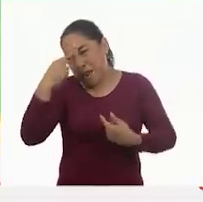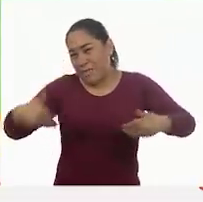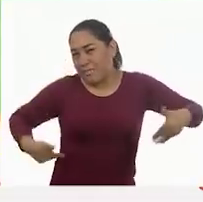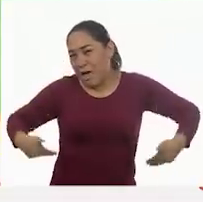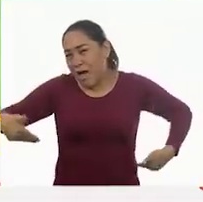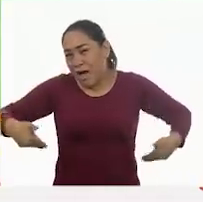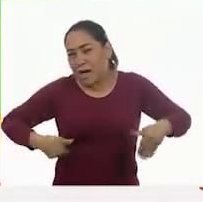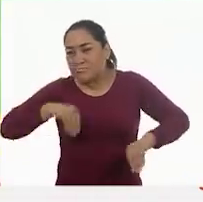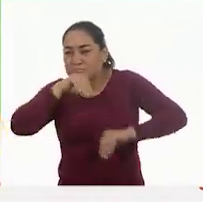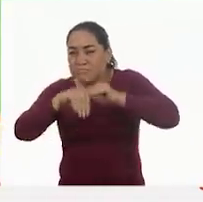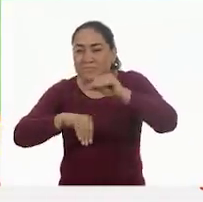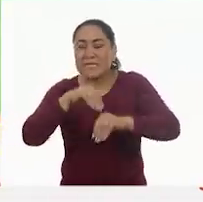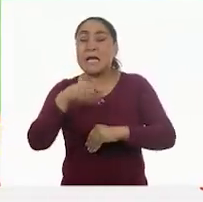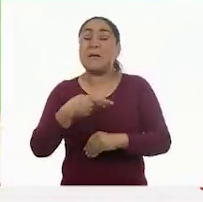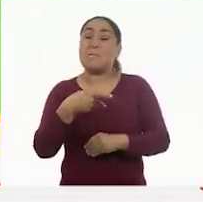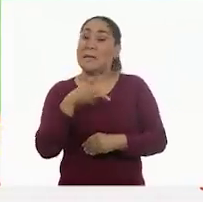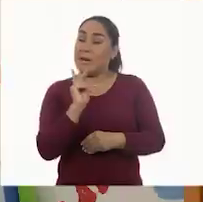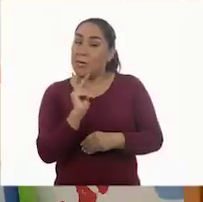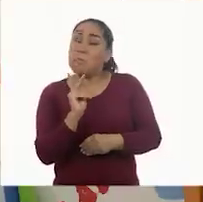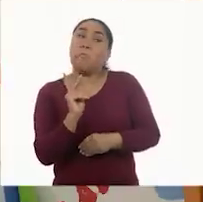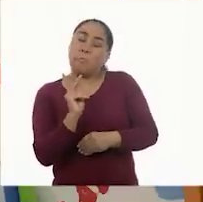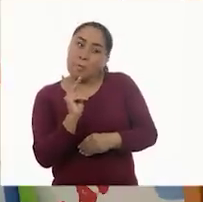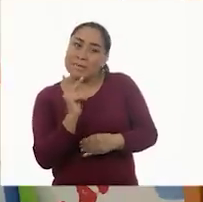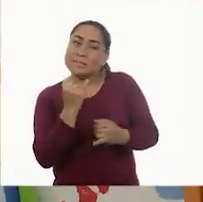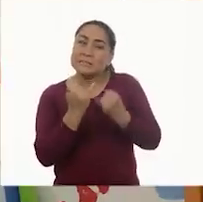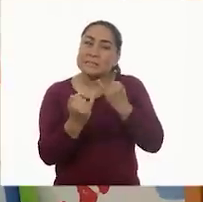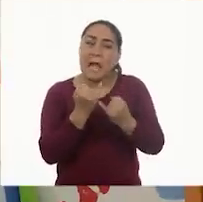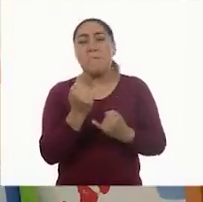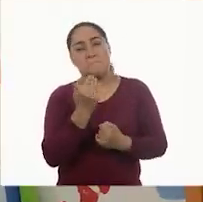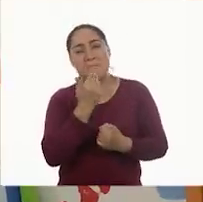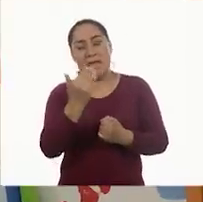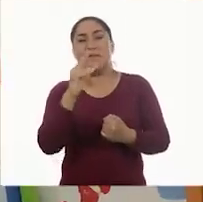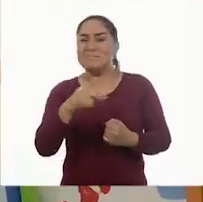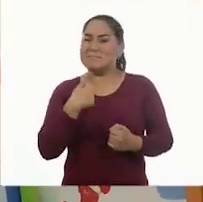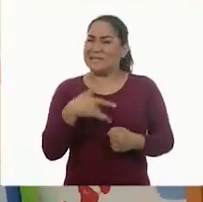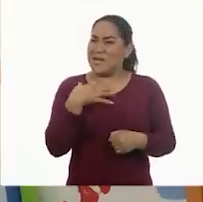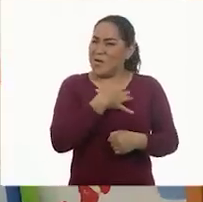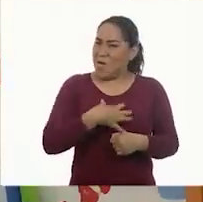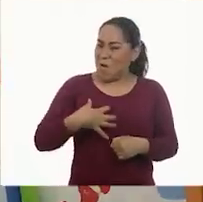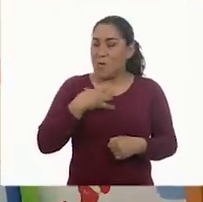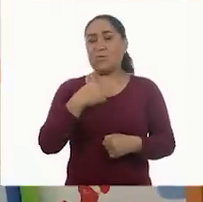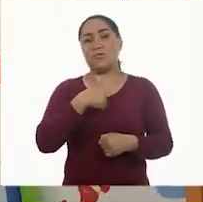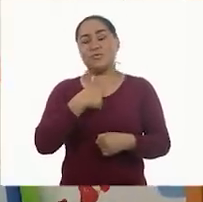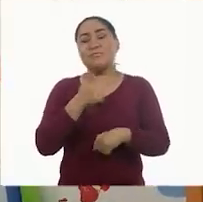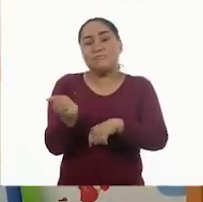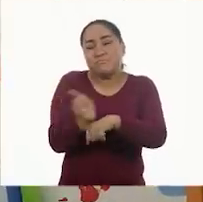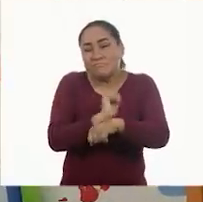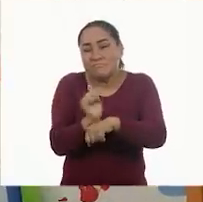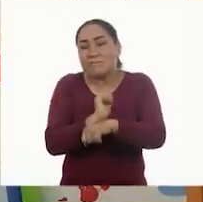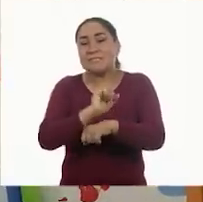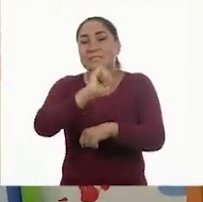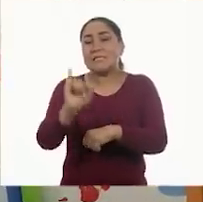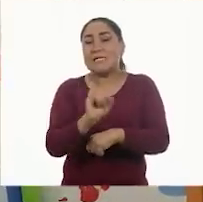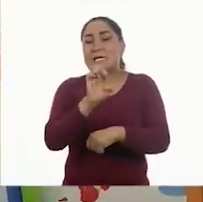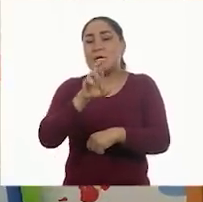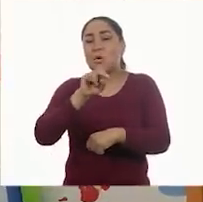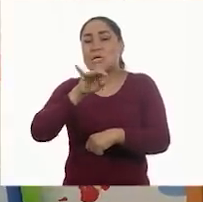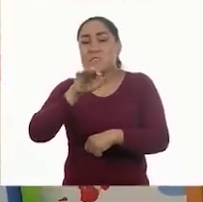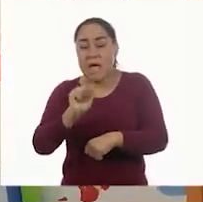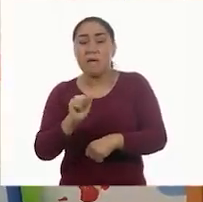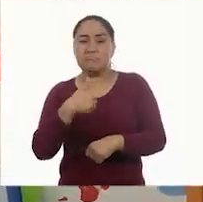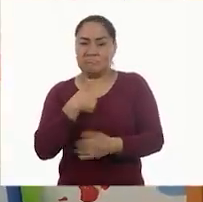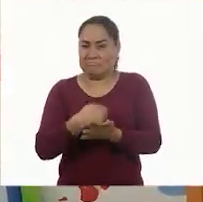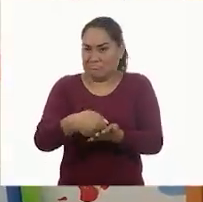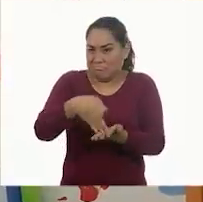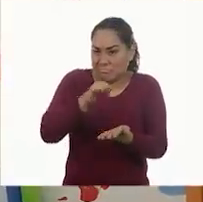por suerte no nos salió nada mal. Yo estaba contenta porque iba a ser el papel de Jerónima, que era una mujer valiente que no